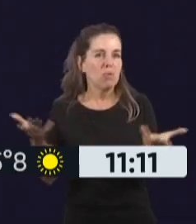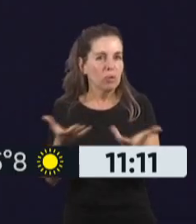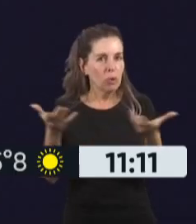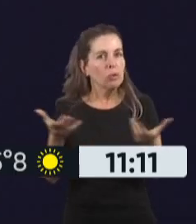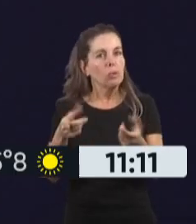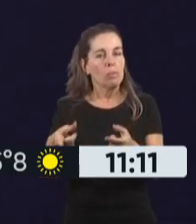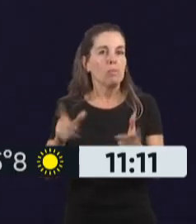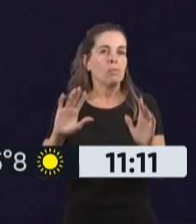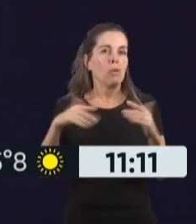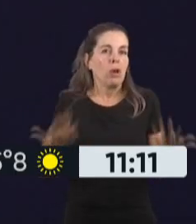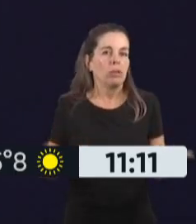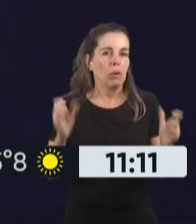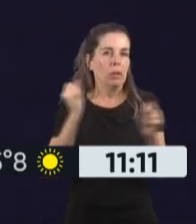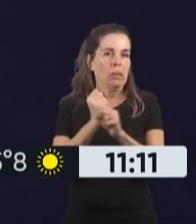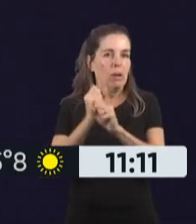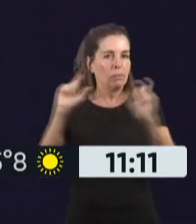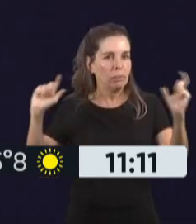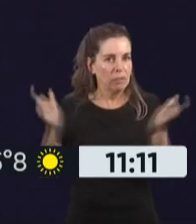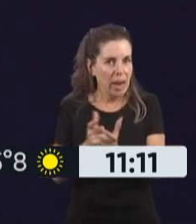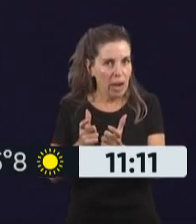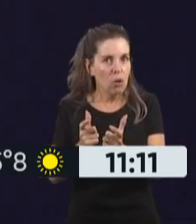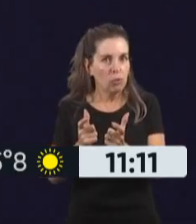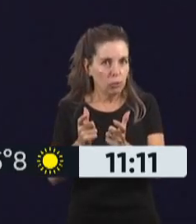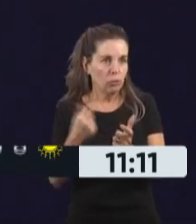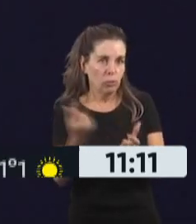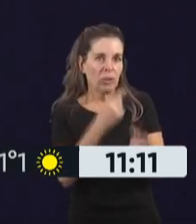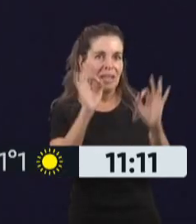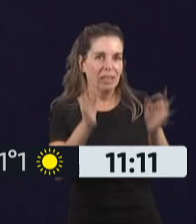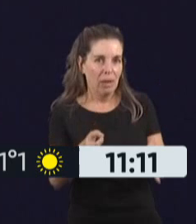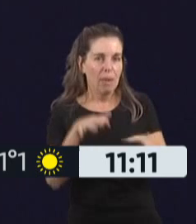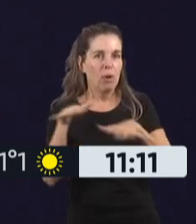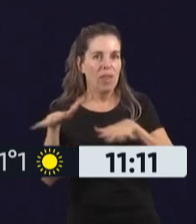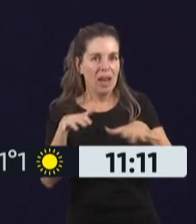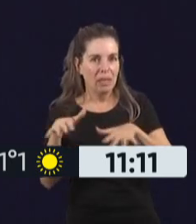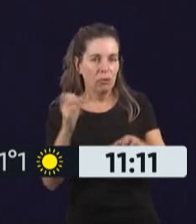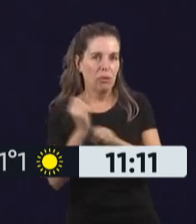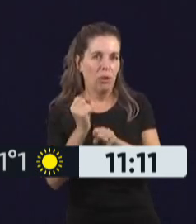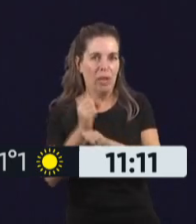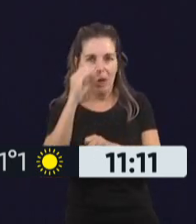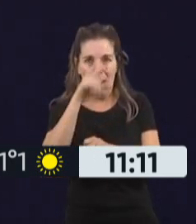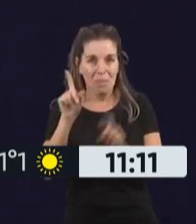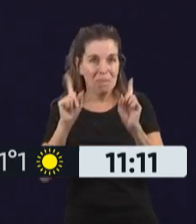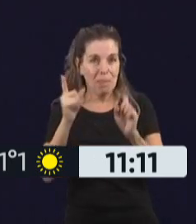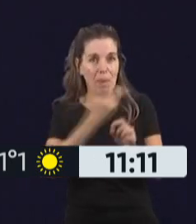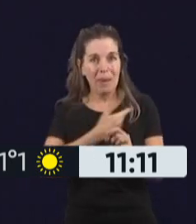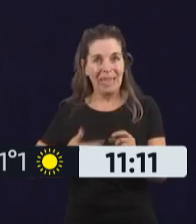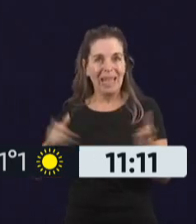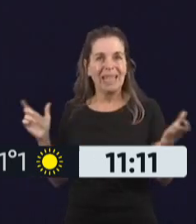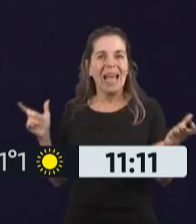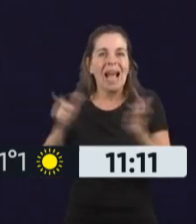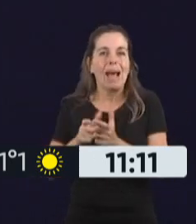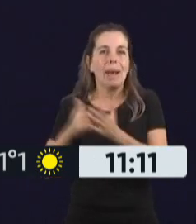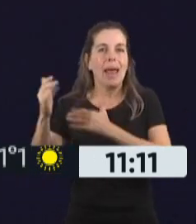brutal, digamos. Weiss es consciente de ello también, siendo titular de la Cámara de la Construcción, y